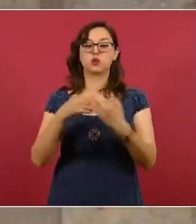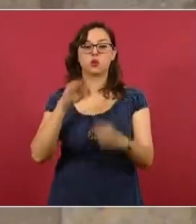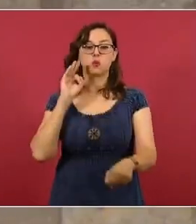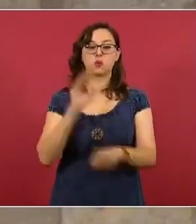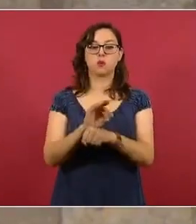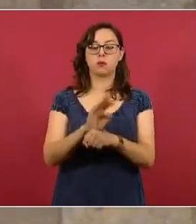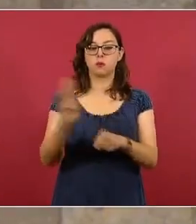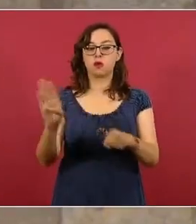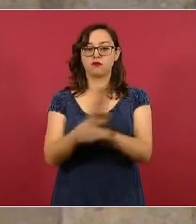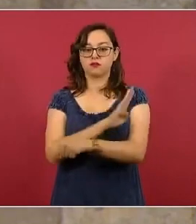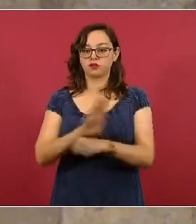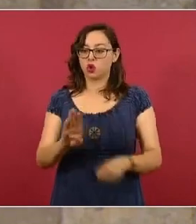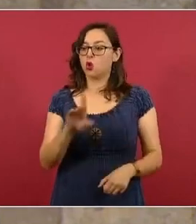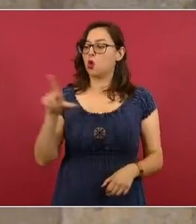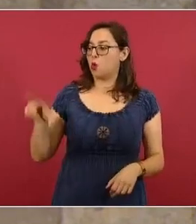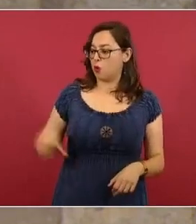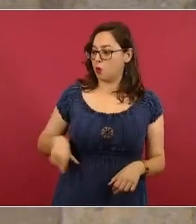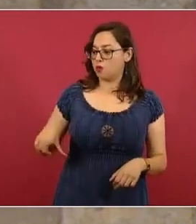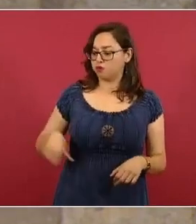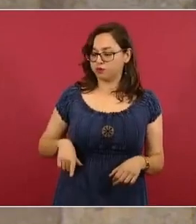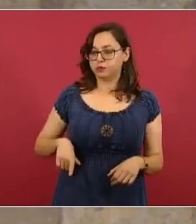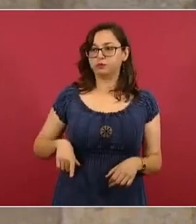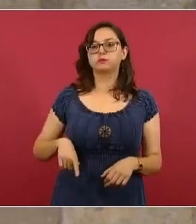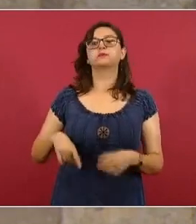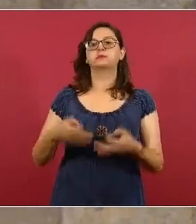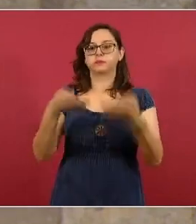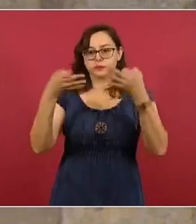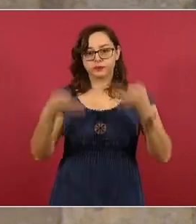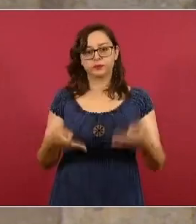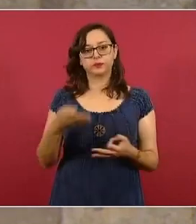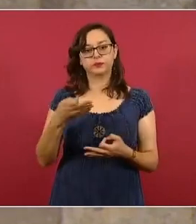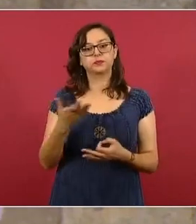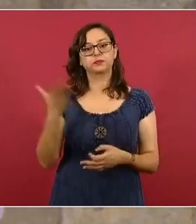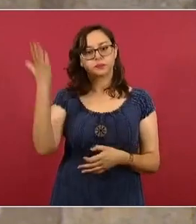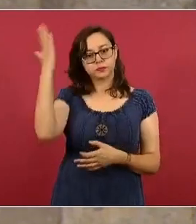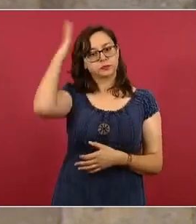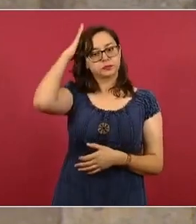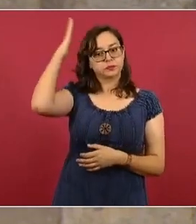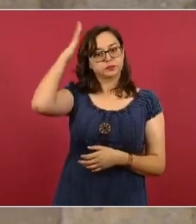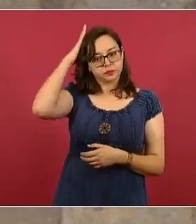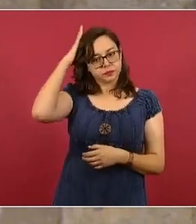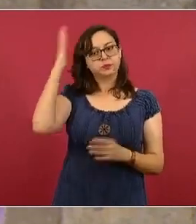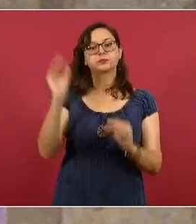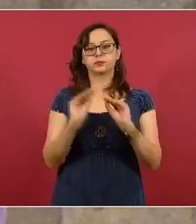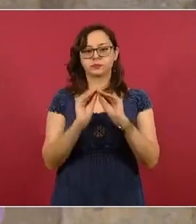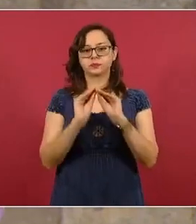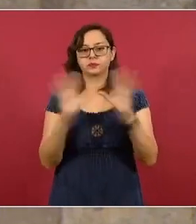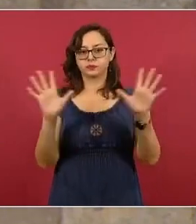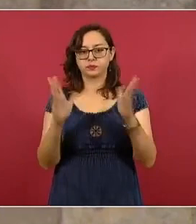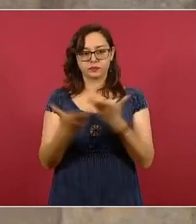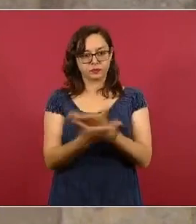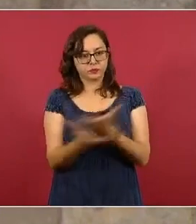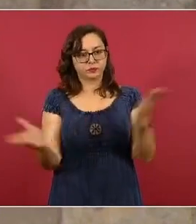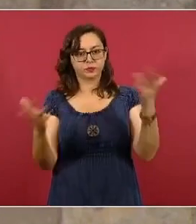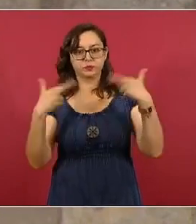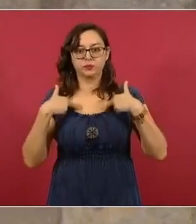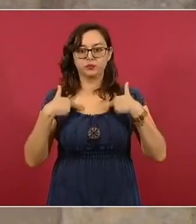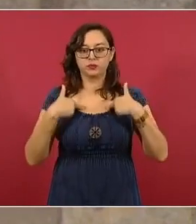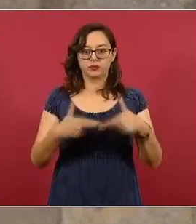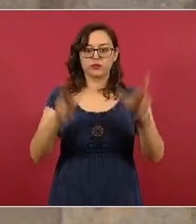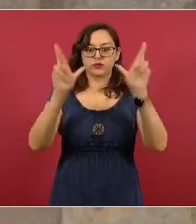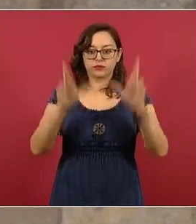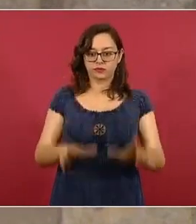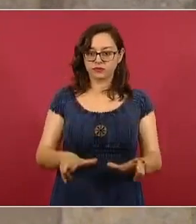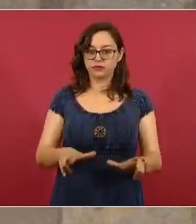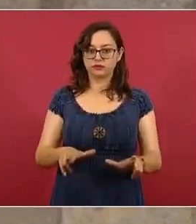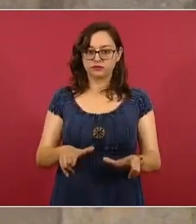nuestro gobierno, que estamos muy claros en el liderazgo que vamos a ejercer, en la voz de ustedes, de los aquí